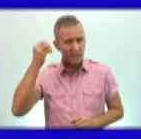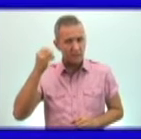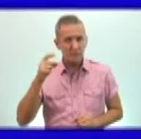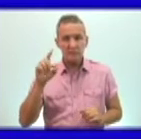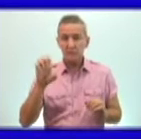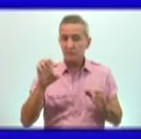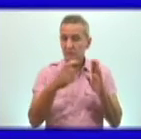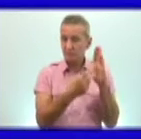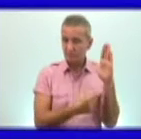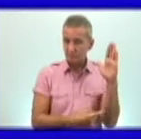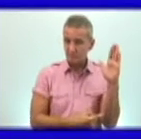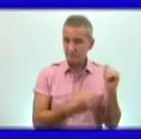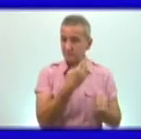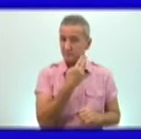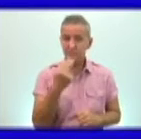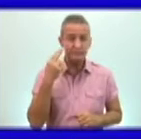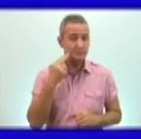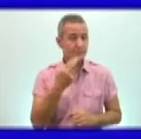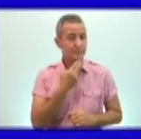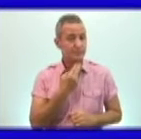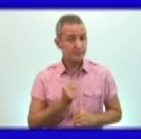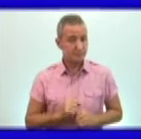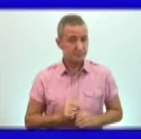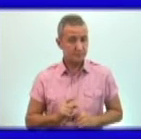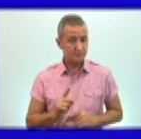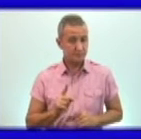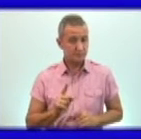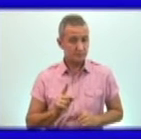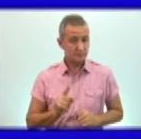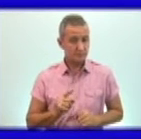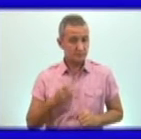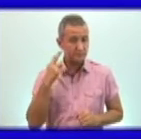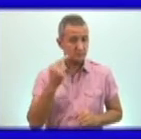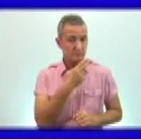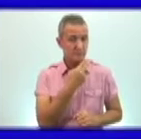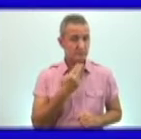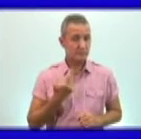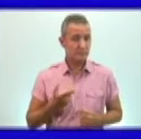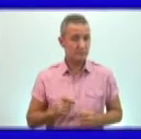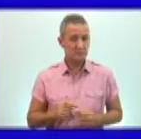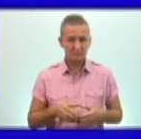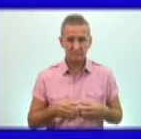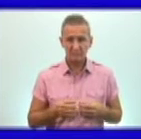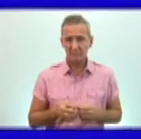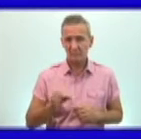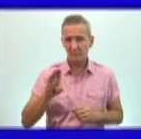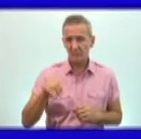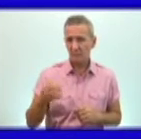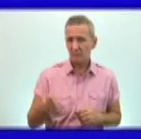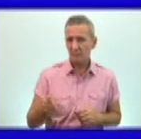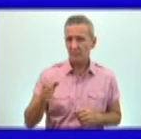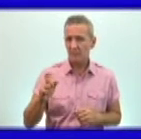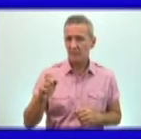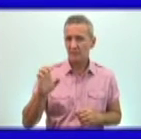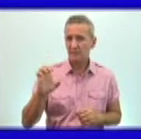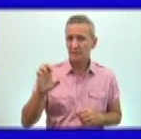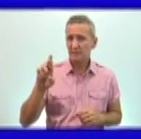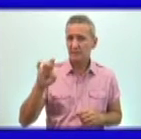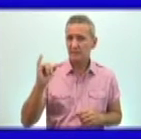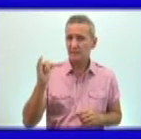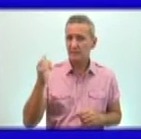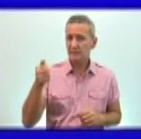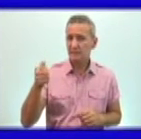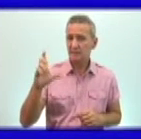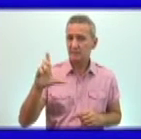en Martí, que no fue un materialista consecuente, que no fue un marxista, que no fue un